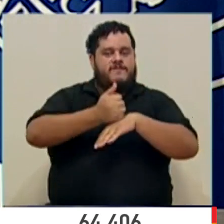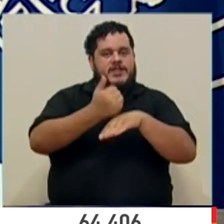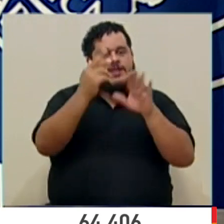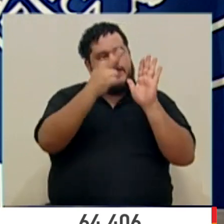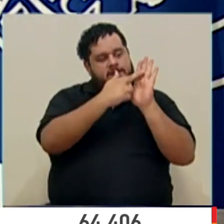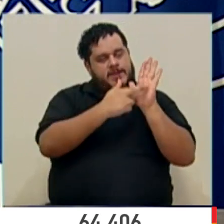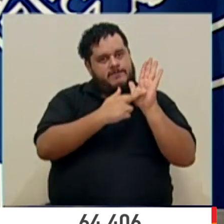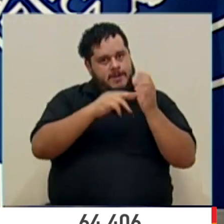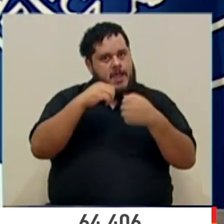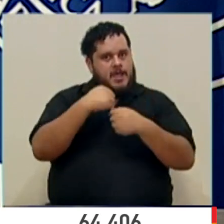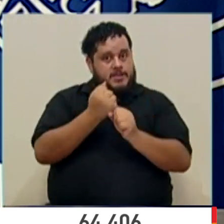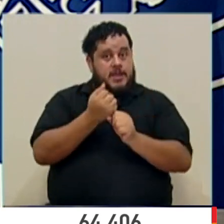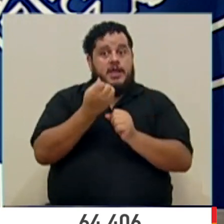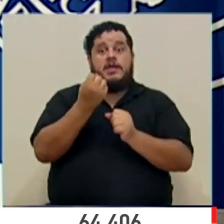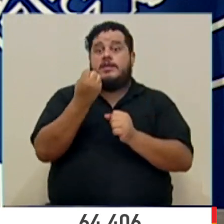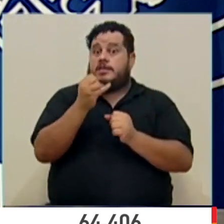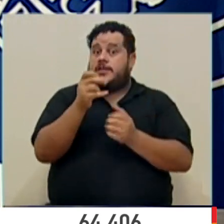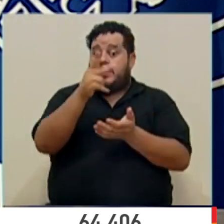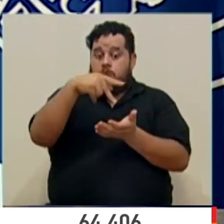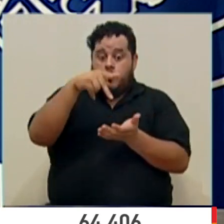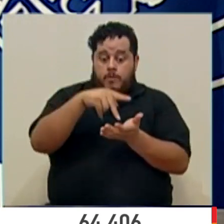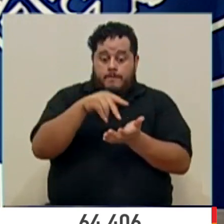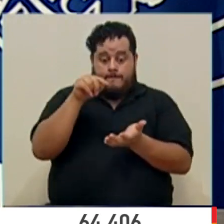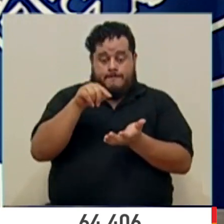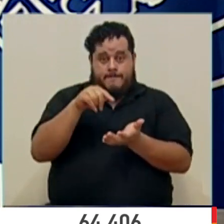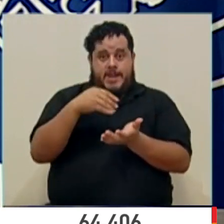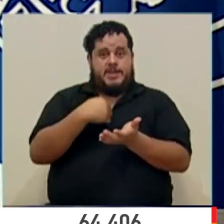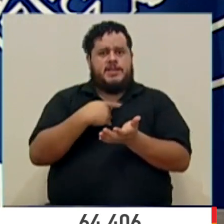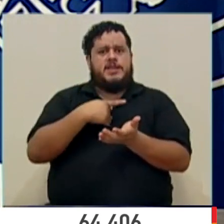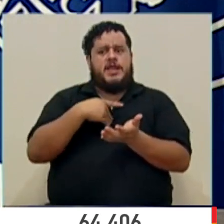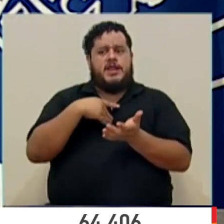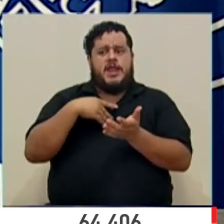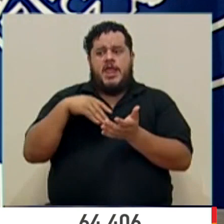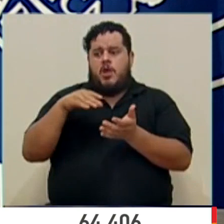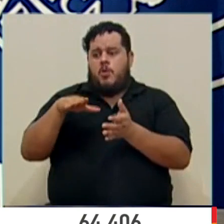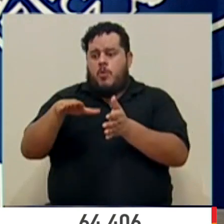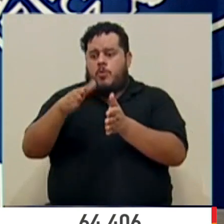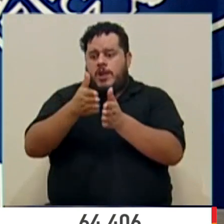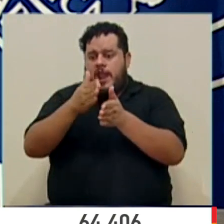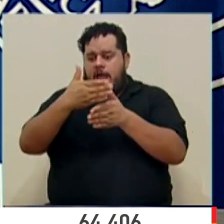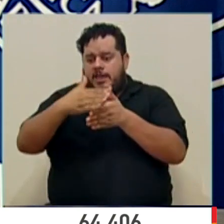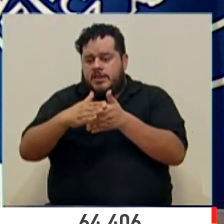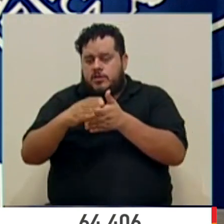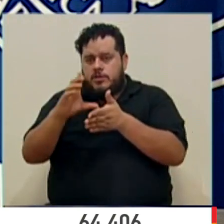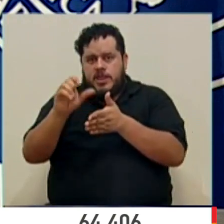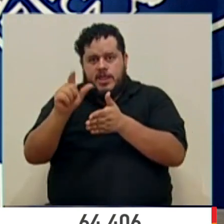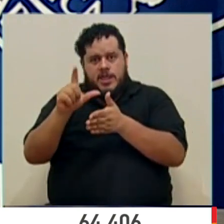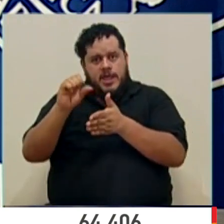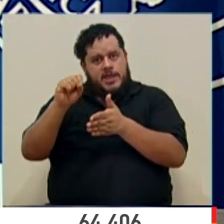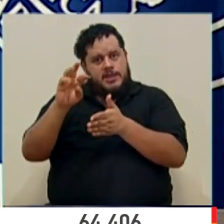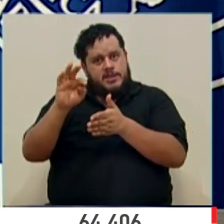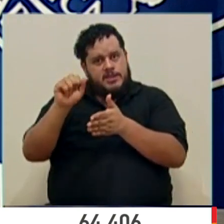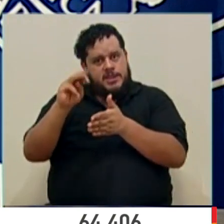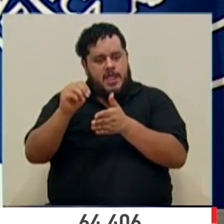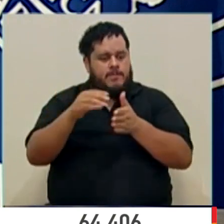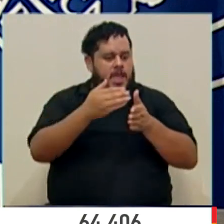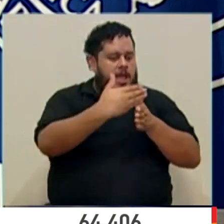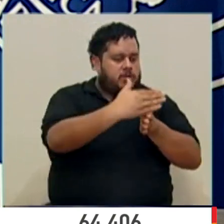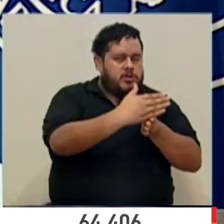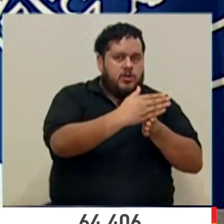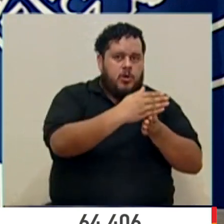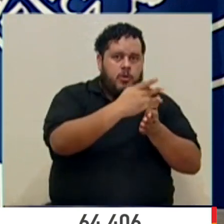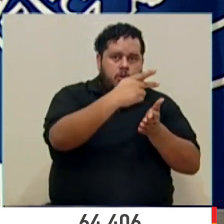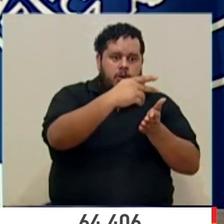un parque, tal cual lo expresa en la pregunta, que tiene una sección de calistenia, una sección para juegos